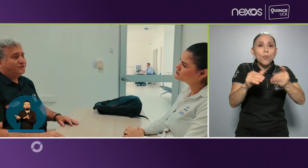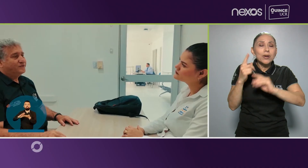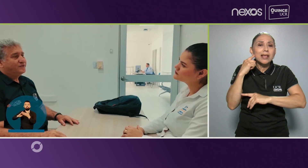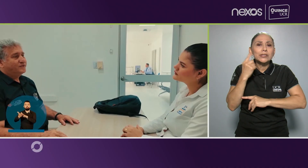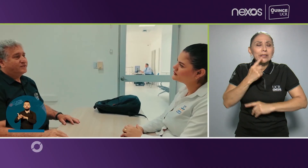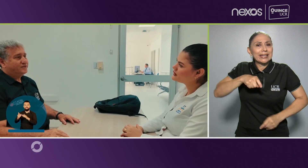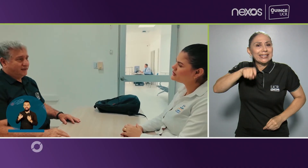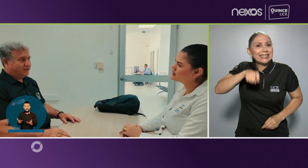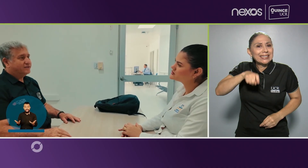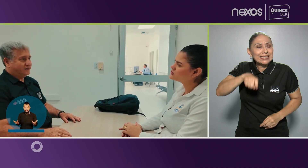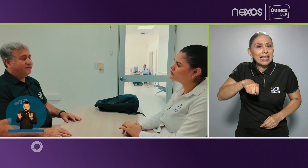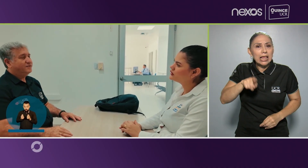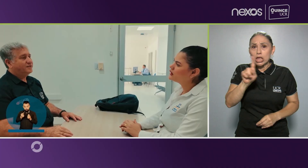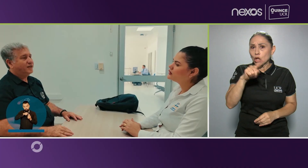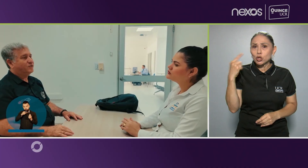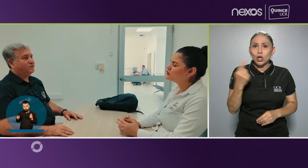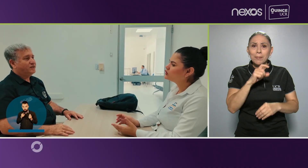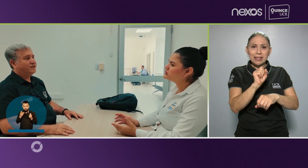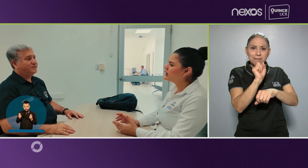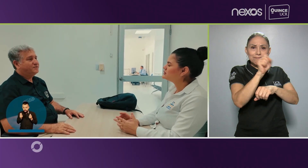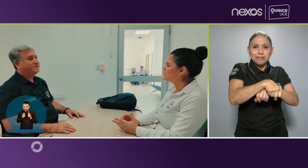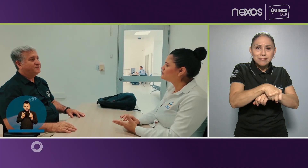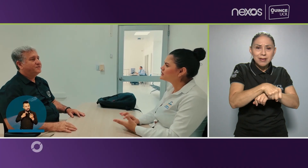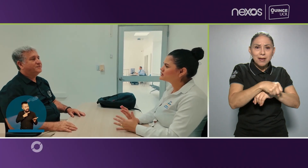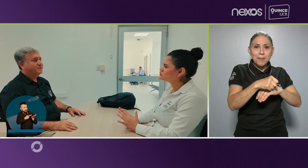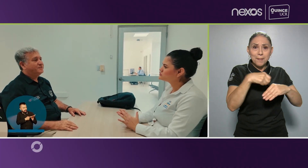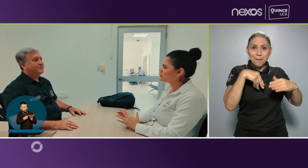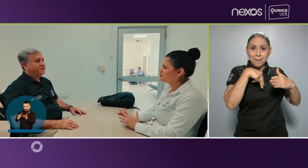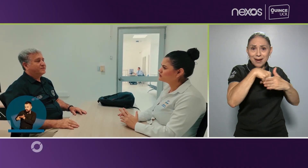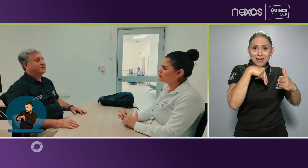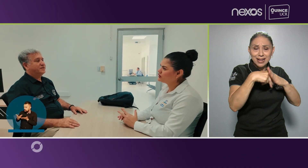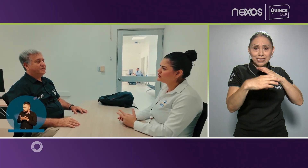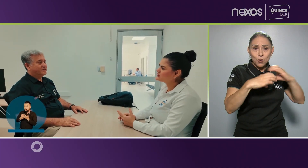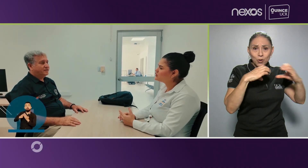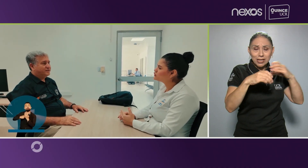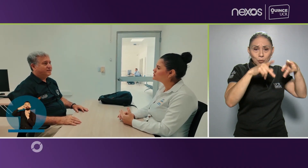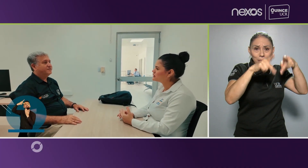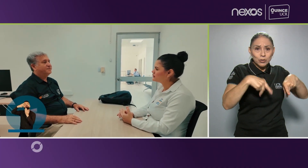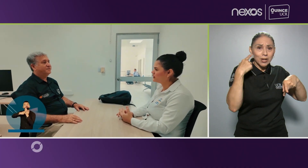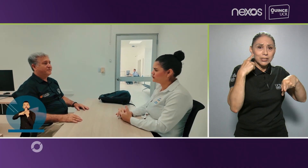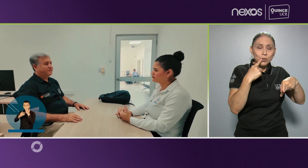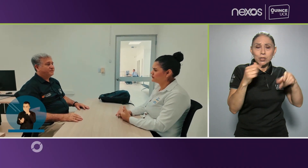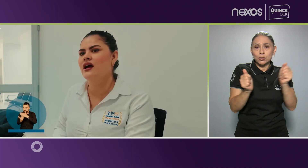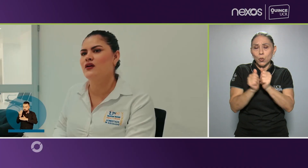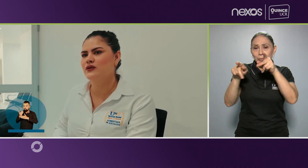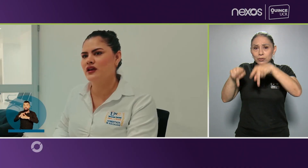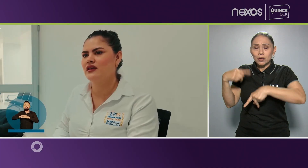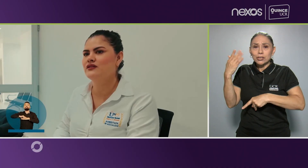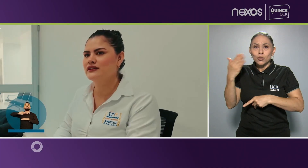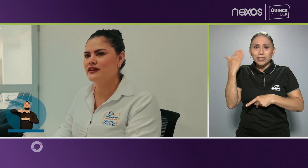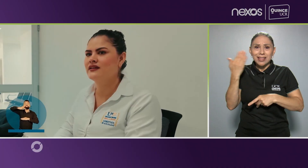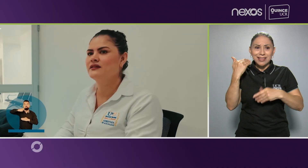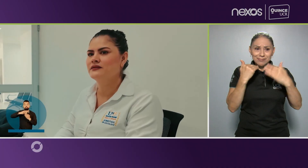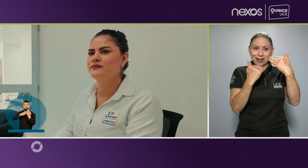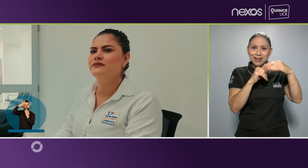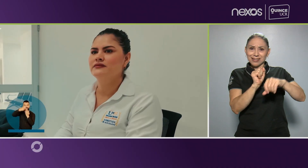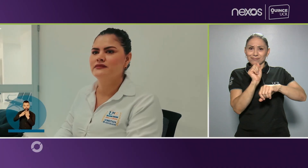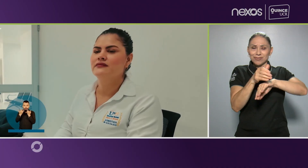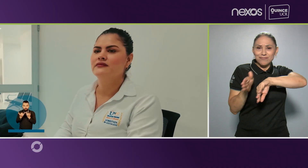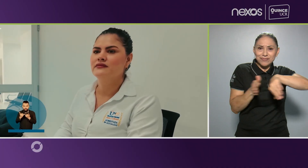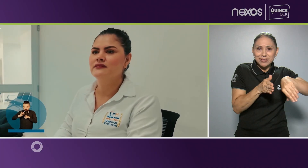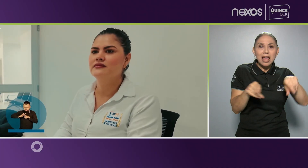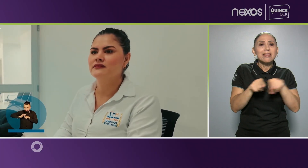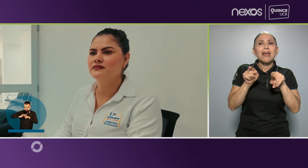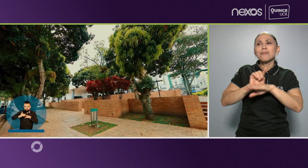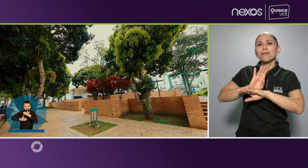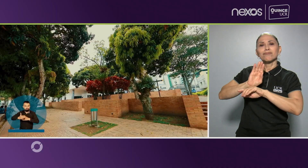de superar no solo las barreras de comunicación existentes entre las personas sordas y oyentes, sino también los estigmas y